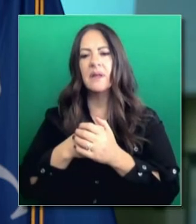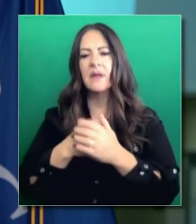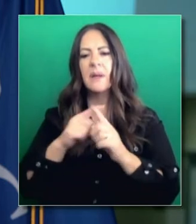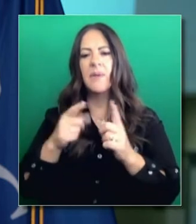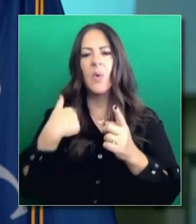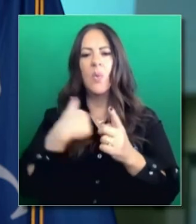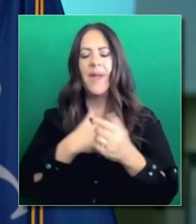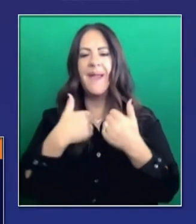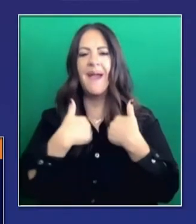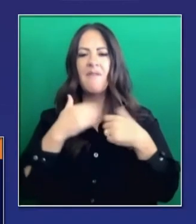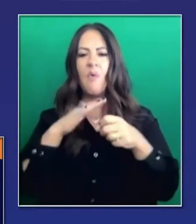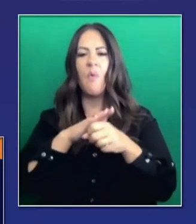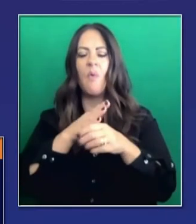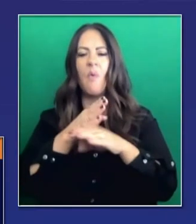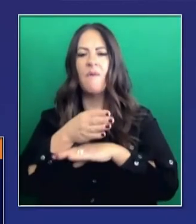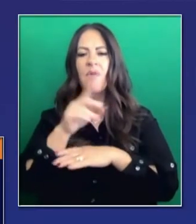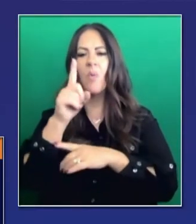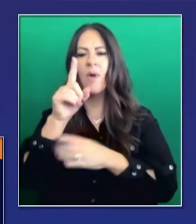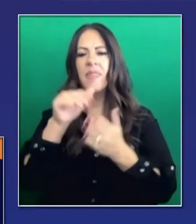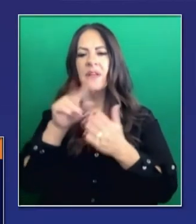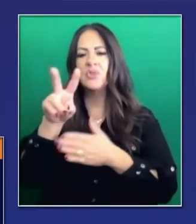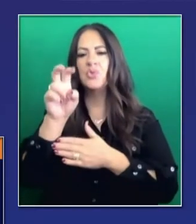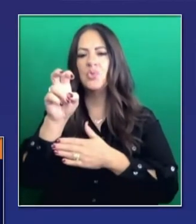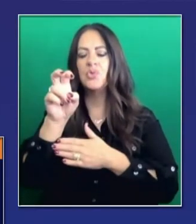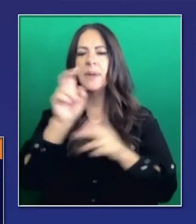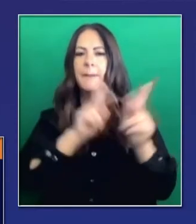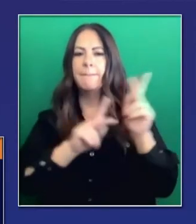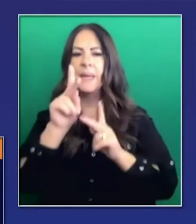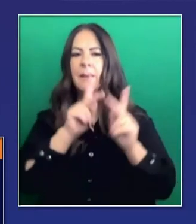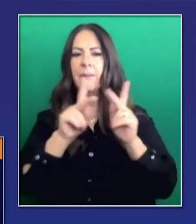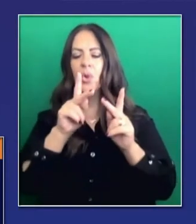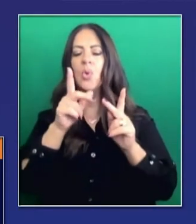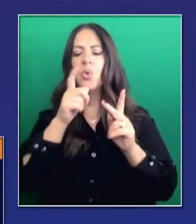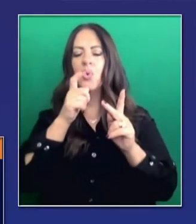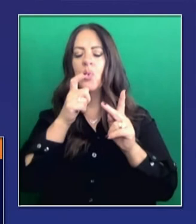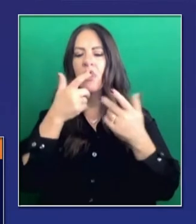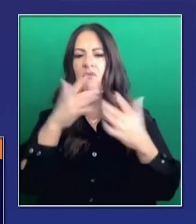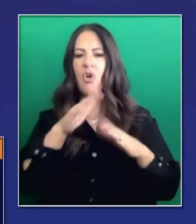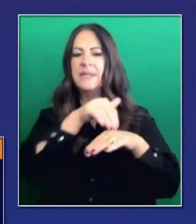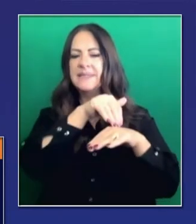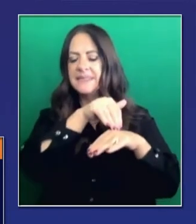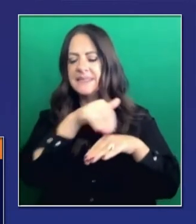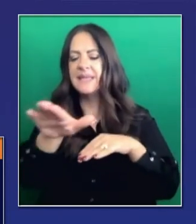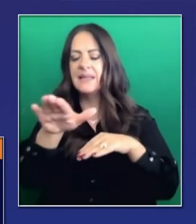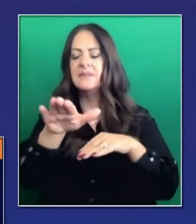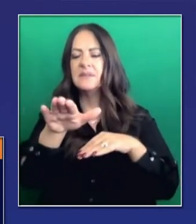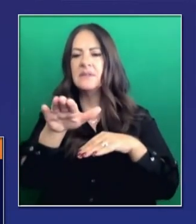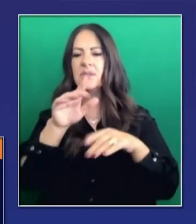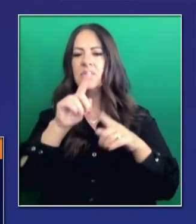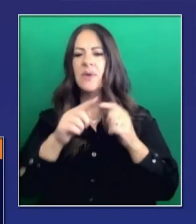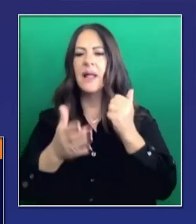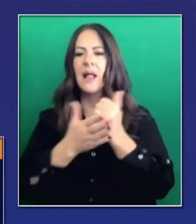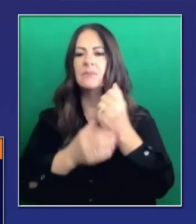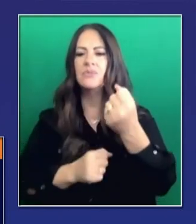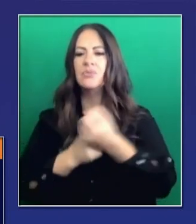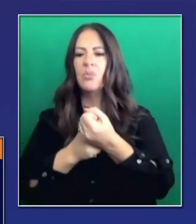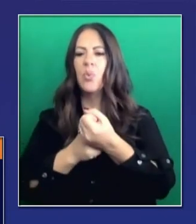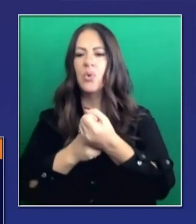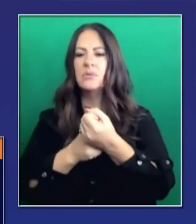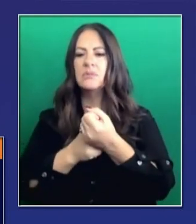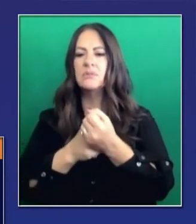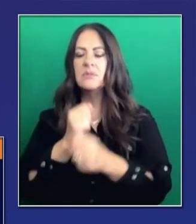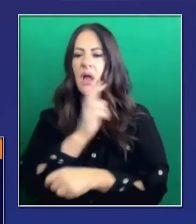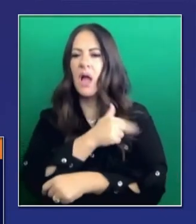sobre el personal desplegado en el estado, tenemos más de 1,200 personal en 125 instalaciones a lo ancho del